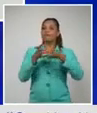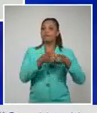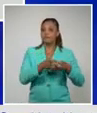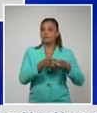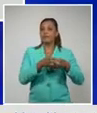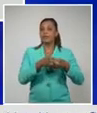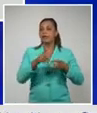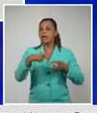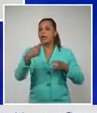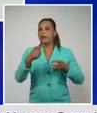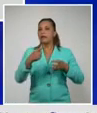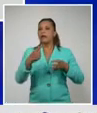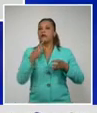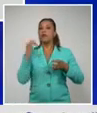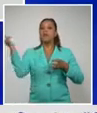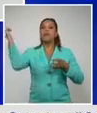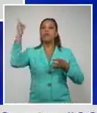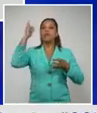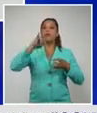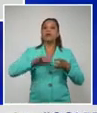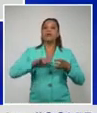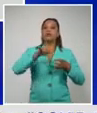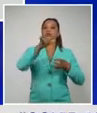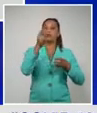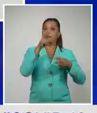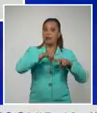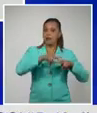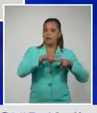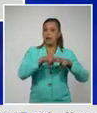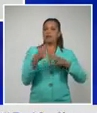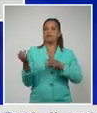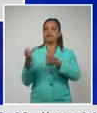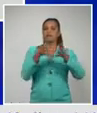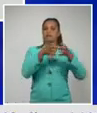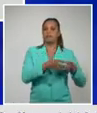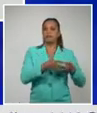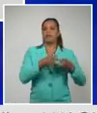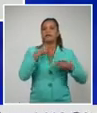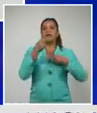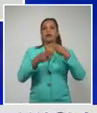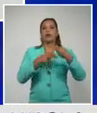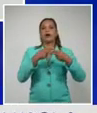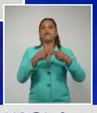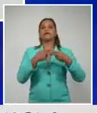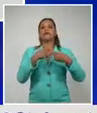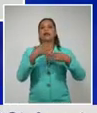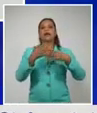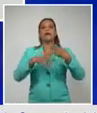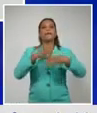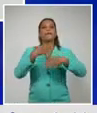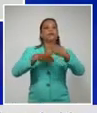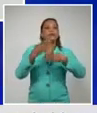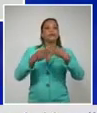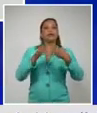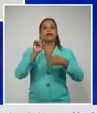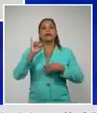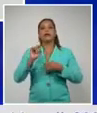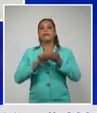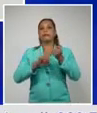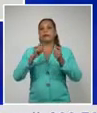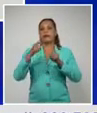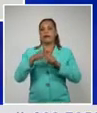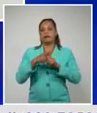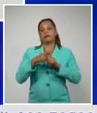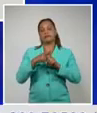cada vez que hay un vuelo que viene para La Habana y se procesa en el IPK, hasta que tengamos nuestro